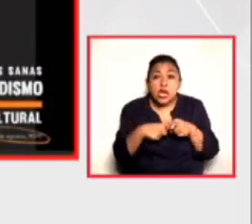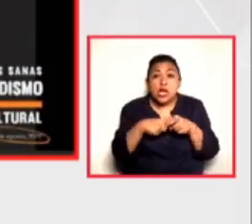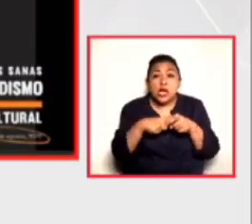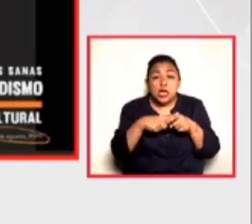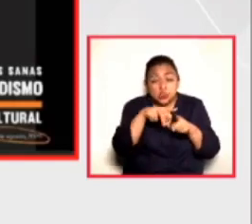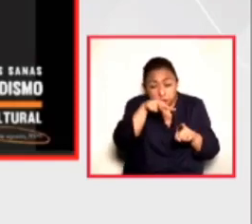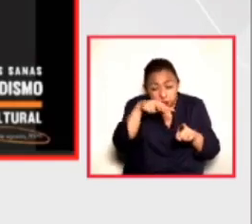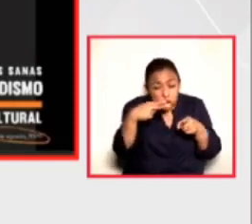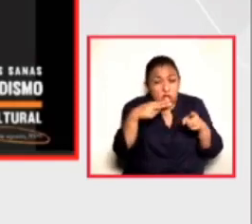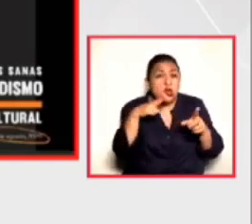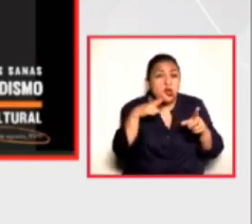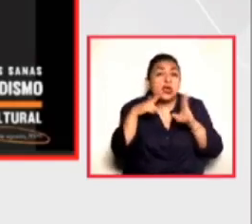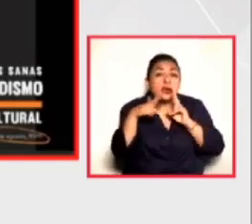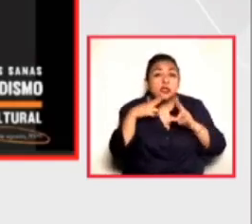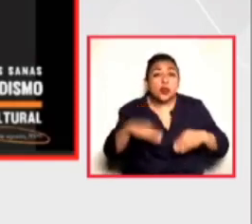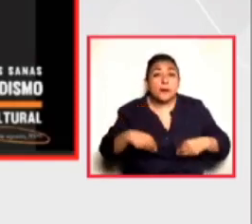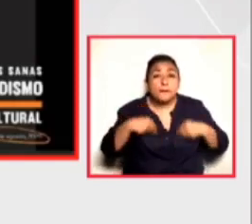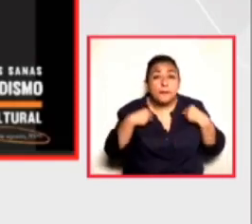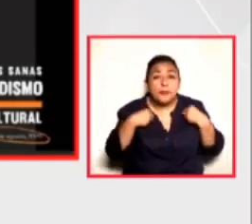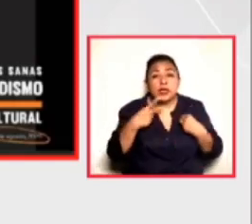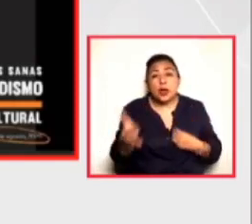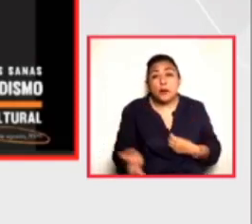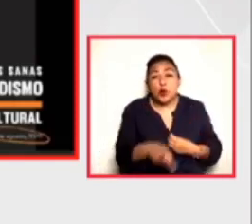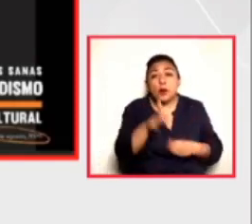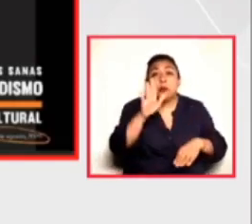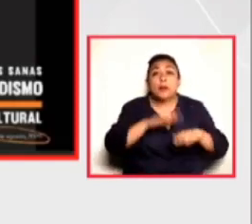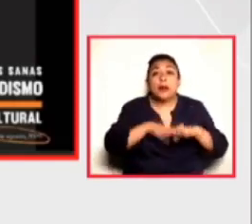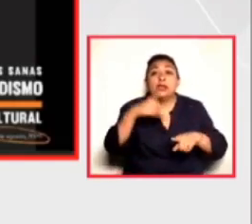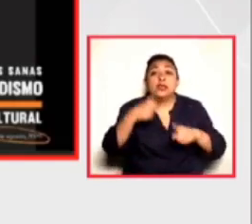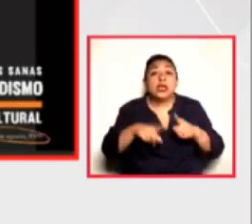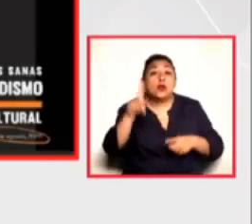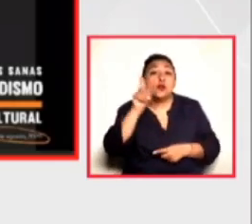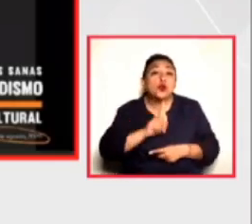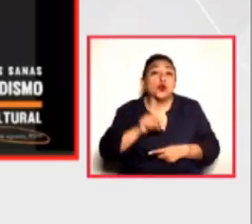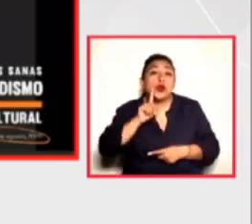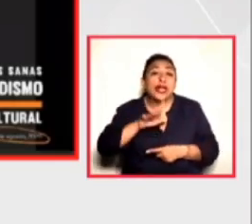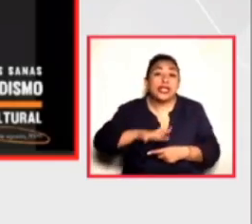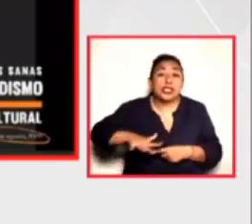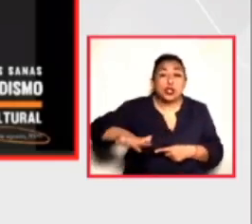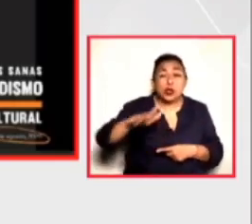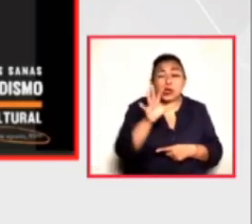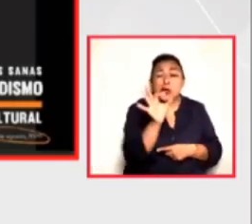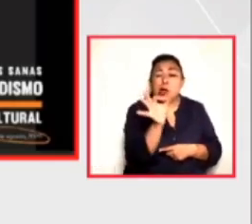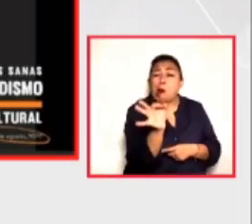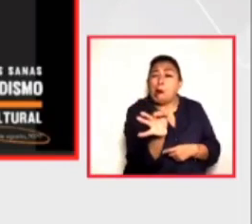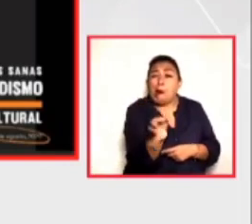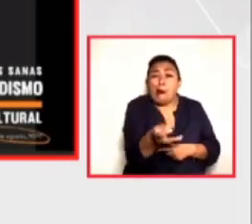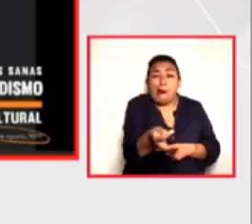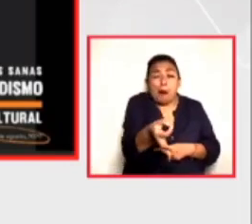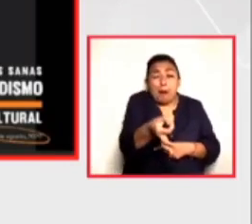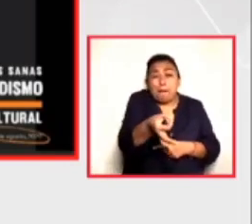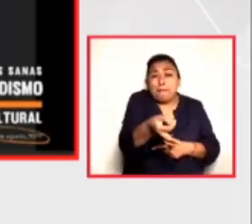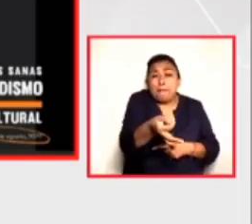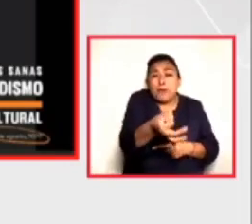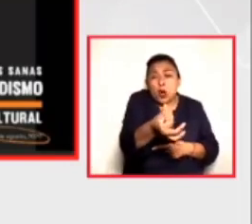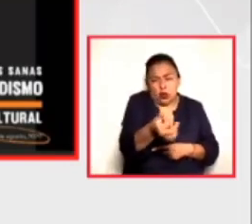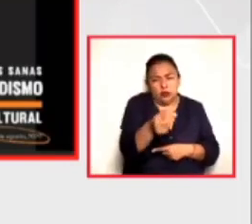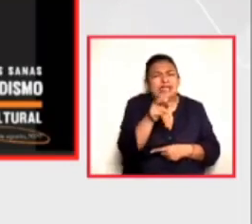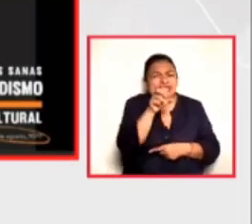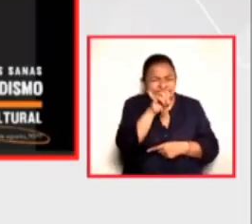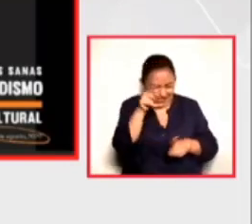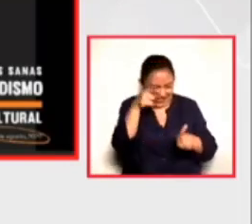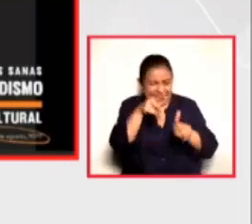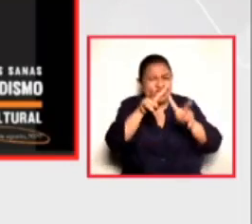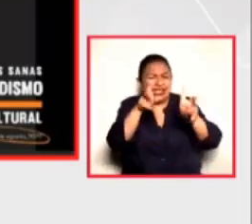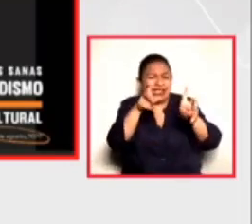de los pueblos, sobre todo de las mujeres y su contexto. Aunque no niego que se toque el tema, pero